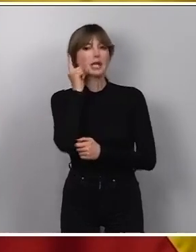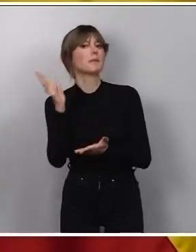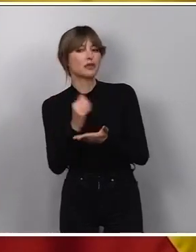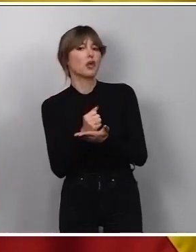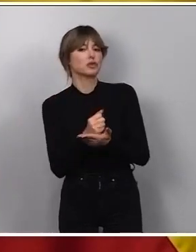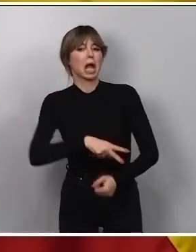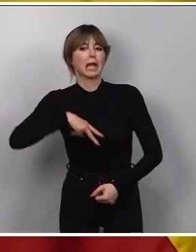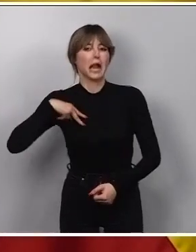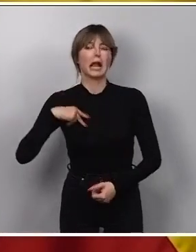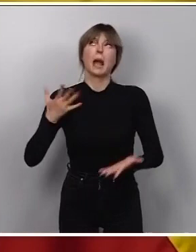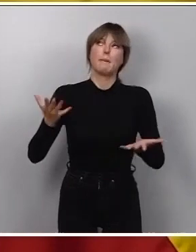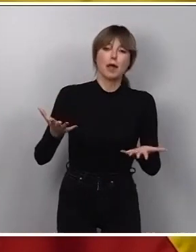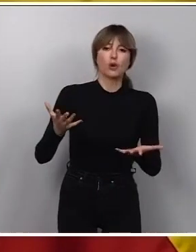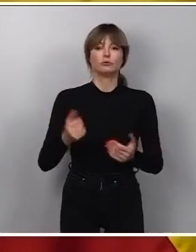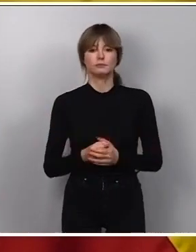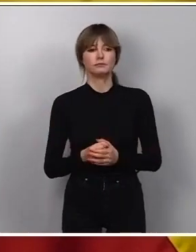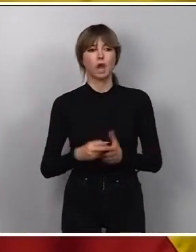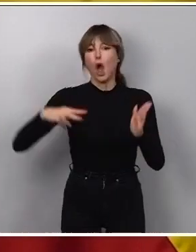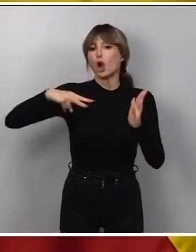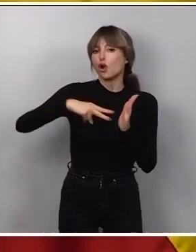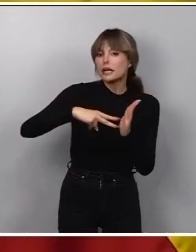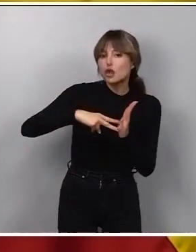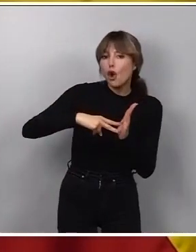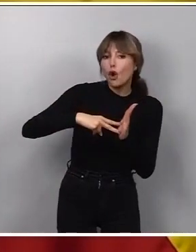móviles, pero también de conexión